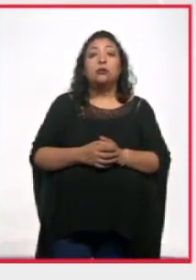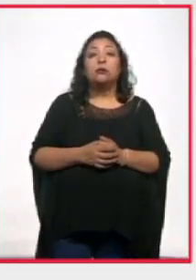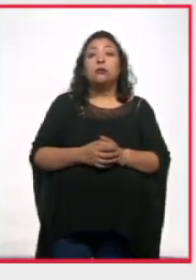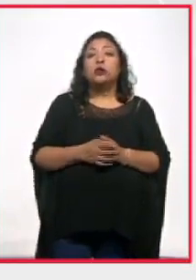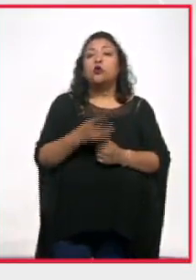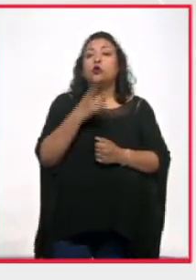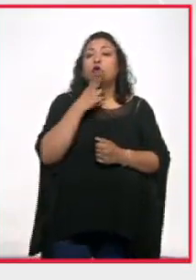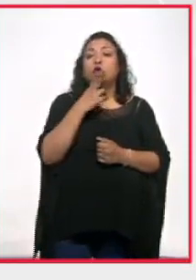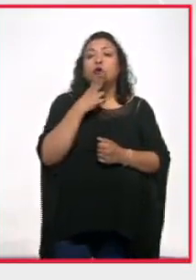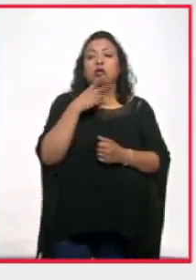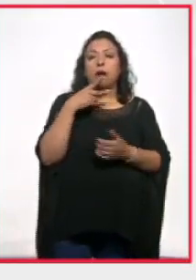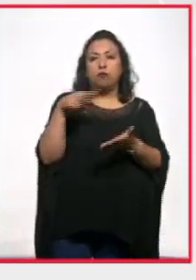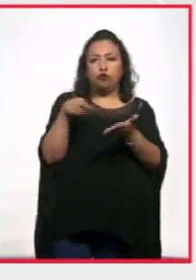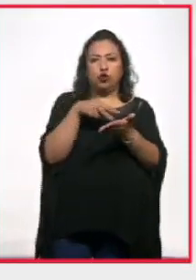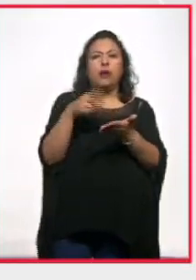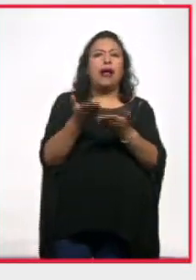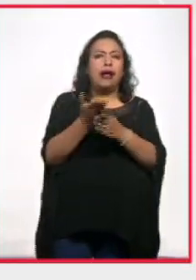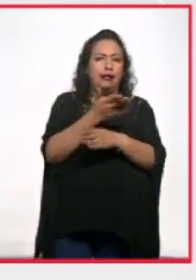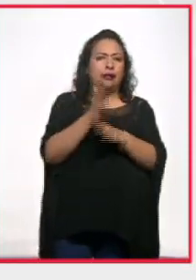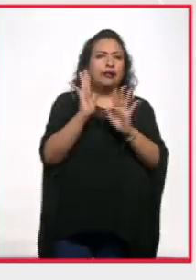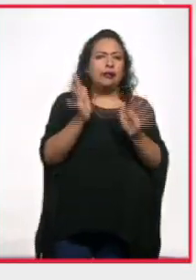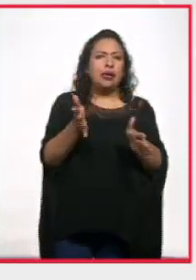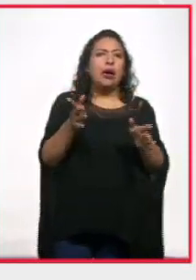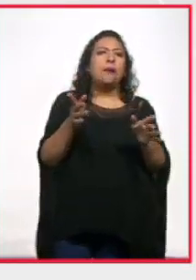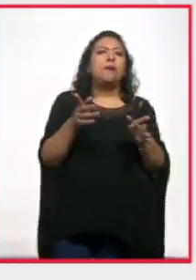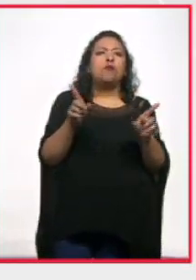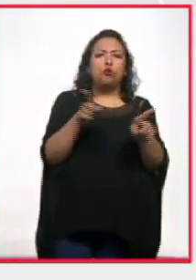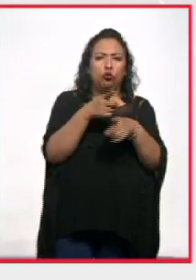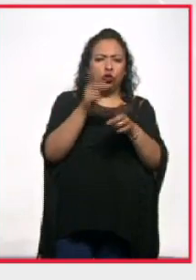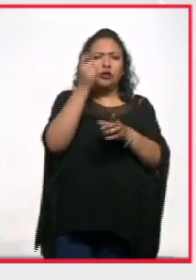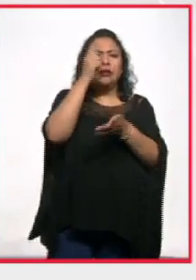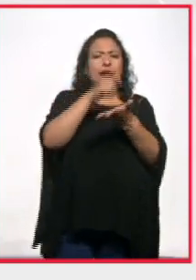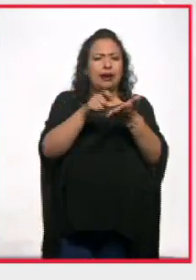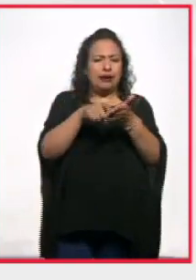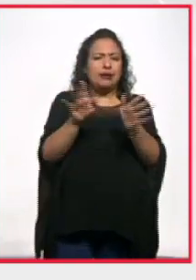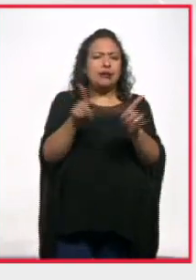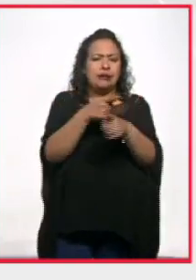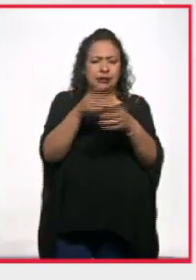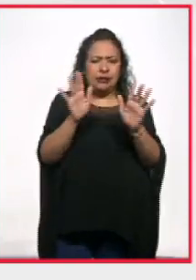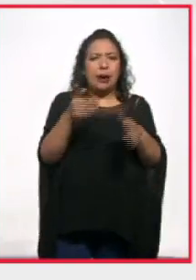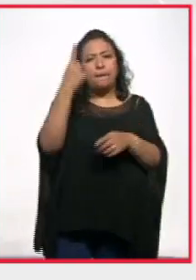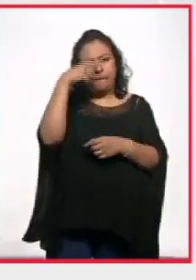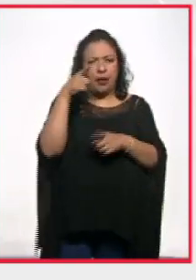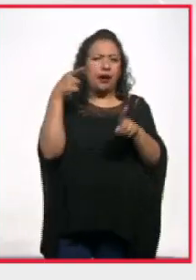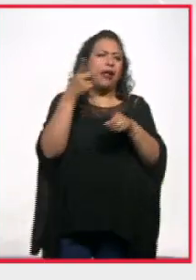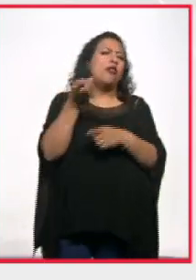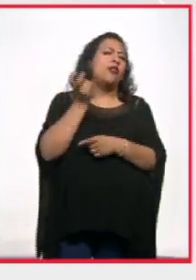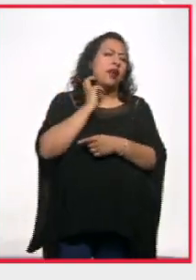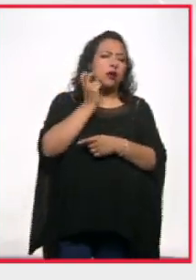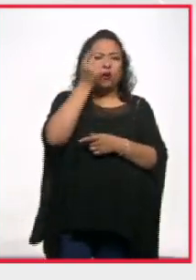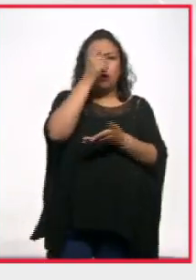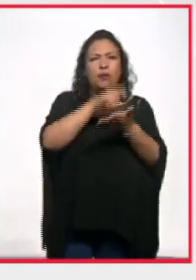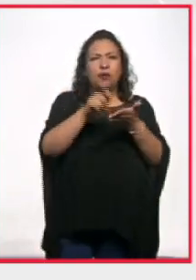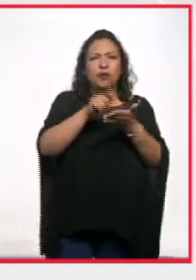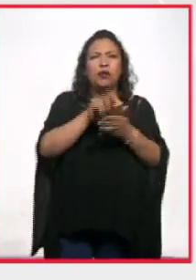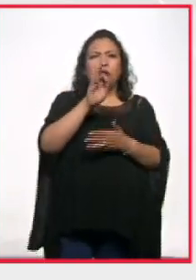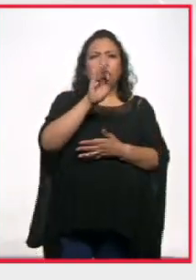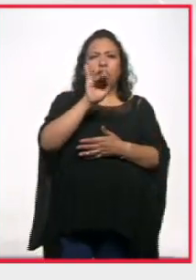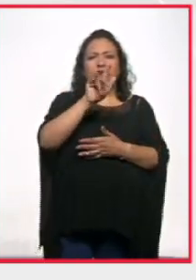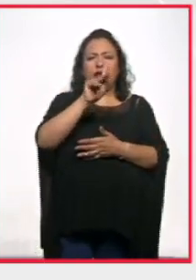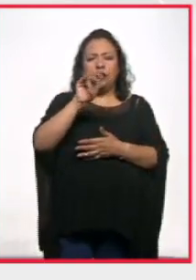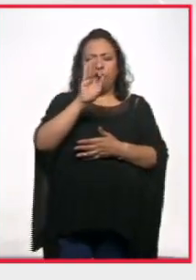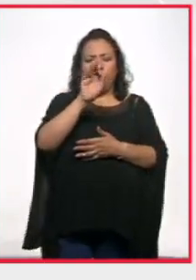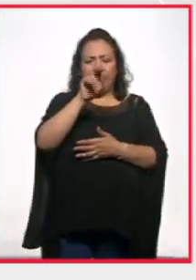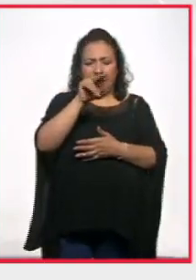Estamos utilizando un ballet que ya existía, es música ya compuesta para justamente Drácula, es de un compositor que se llama Philip Finney,